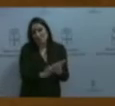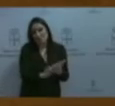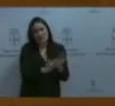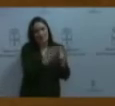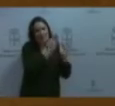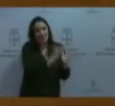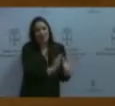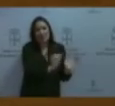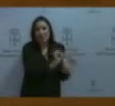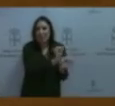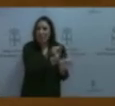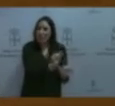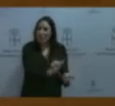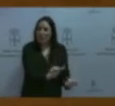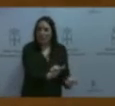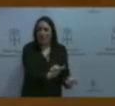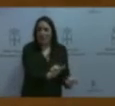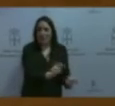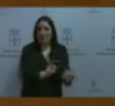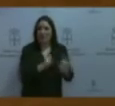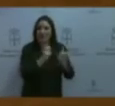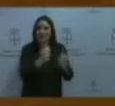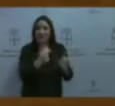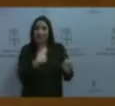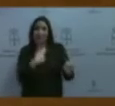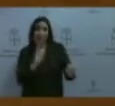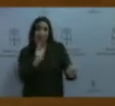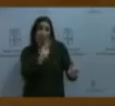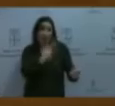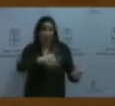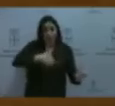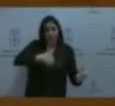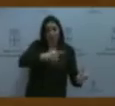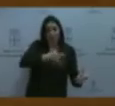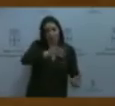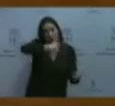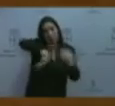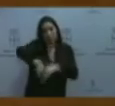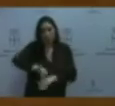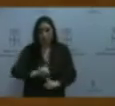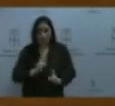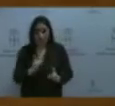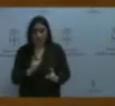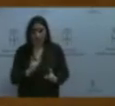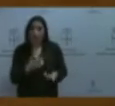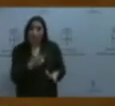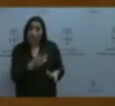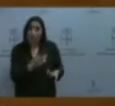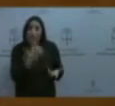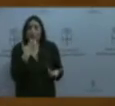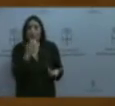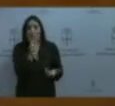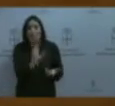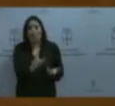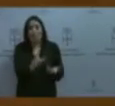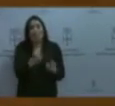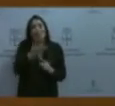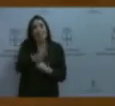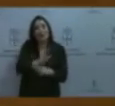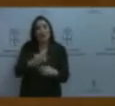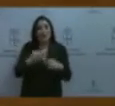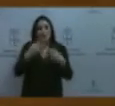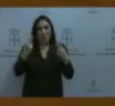manera en la que intenta zafarse de las preguntas incómodas que yo faigo, lo cual, para un representante público de la so talla, pues